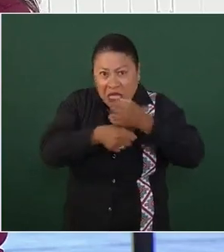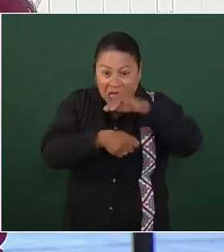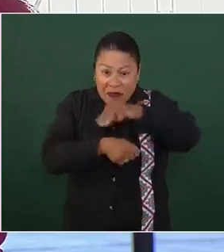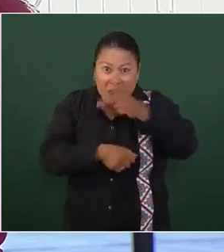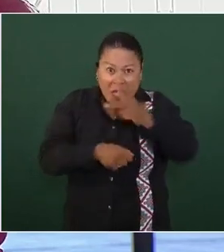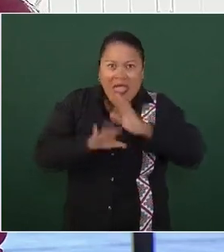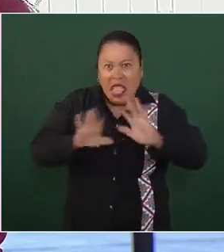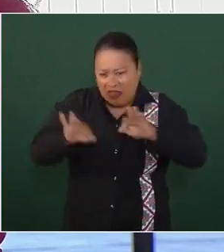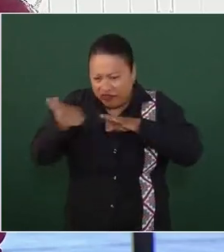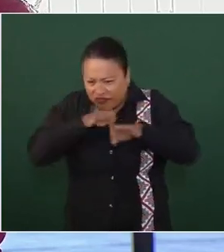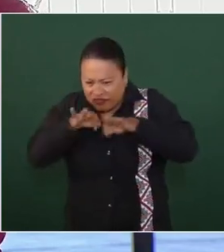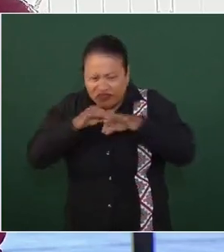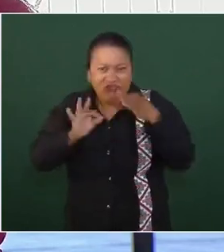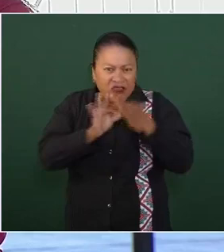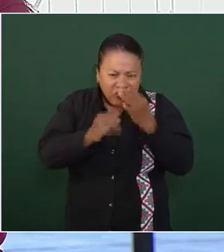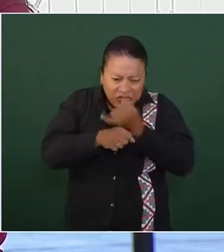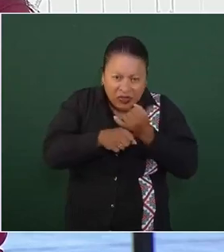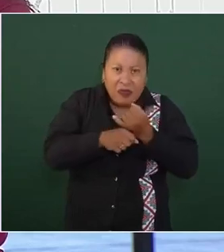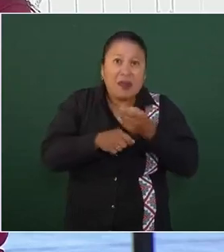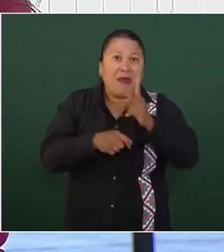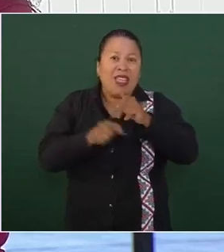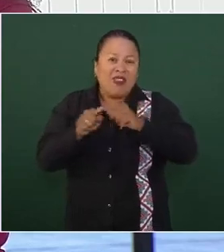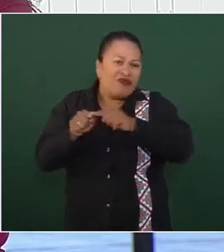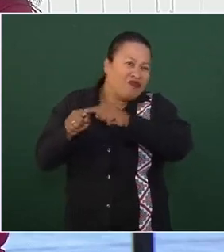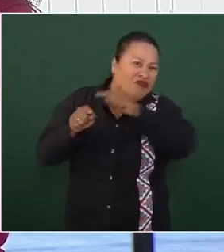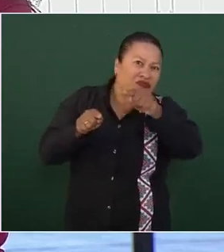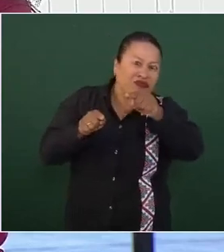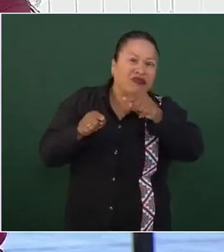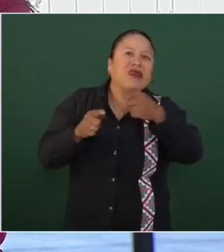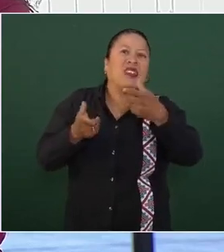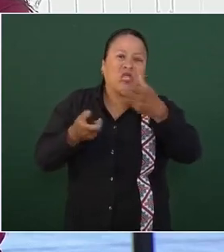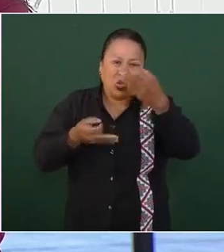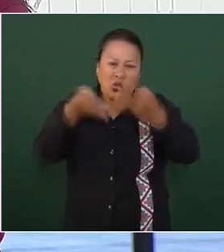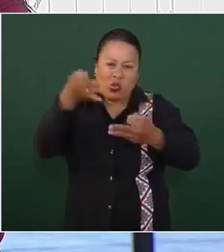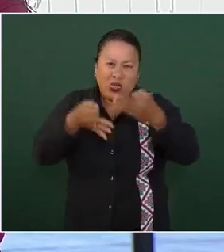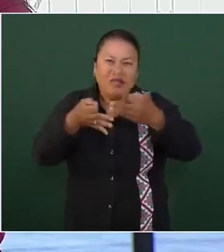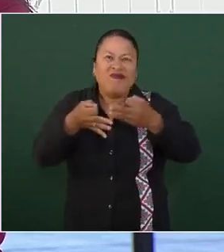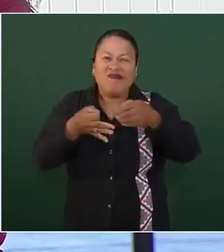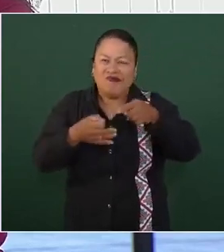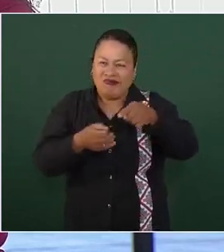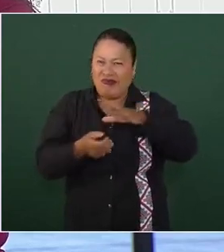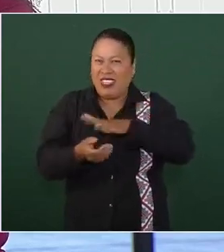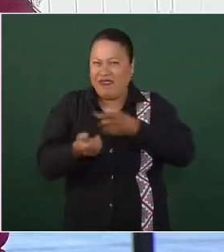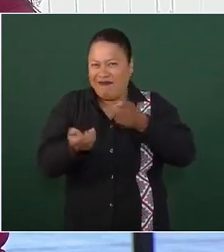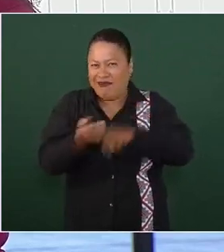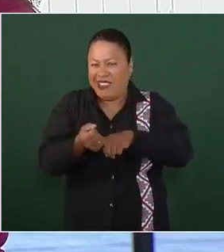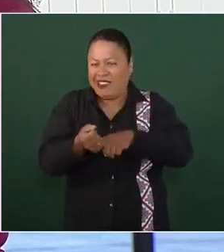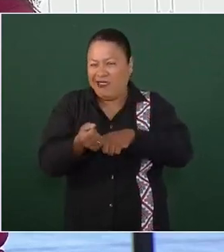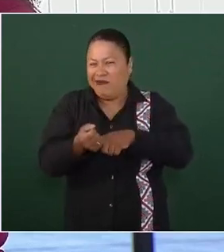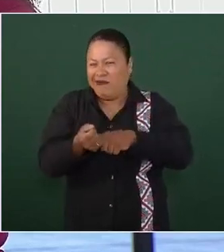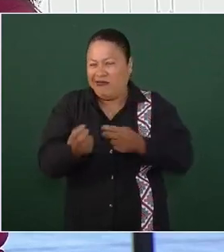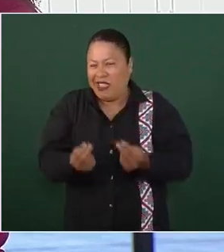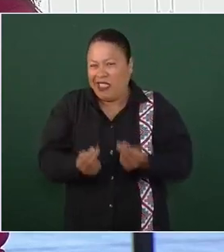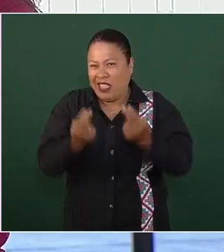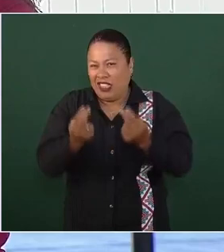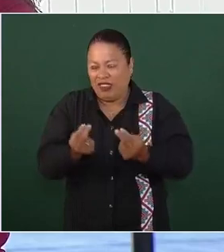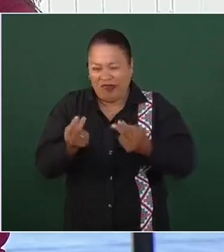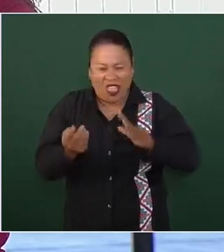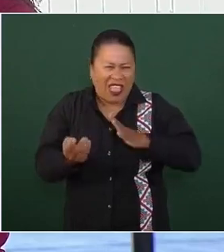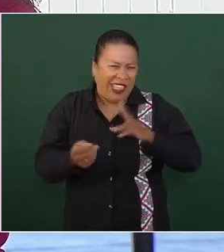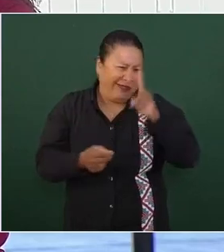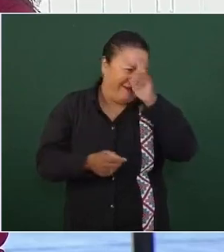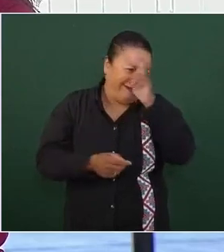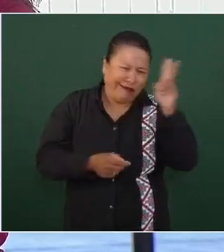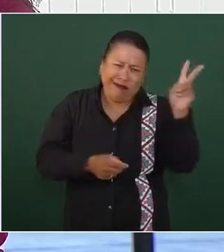hizo su chamba pero los jueces son los que hacen el negocio ahí como usted decía bien es una corrupción